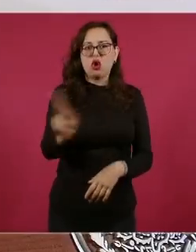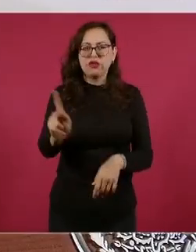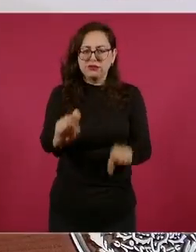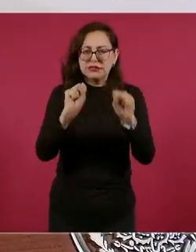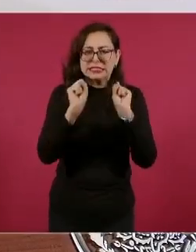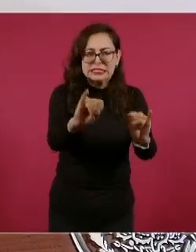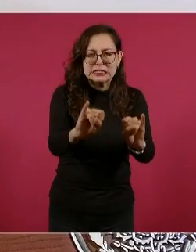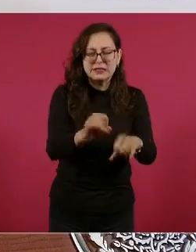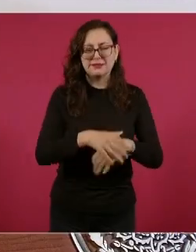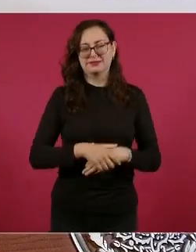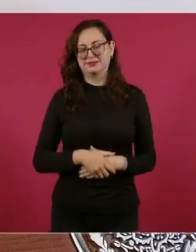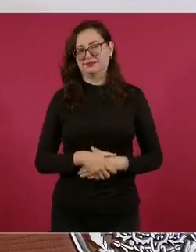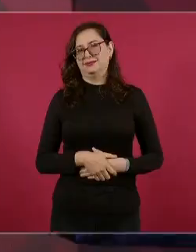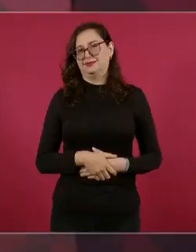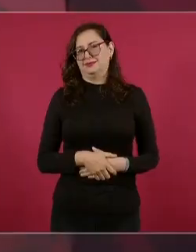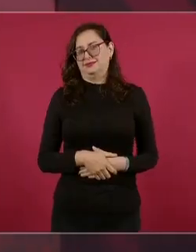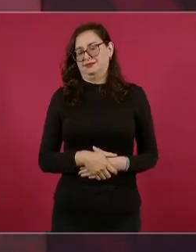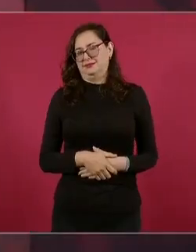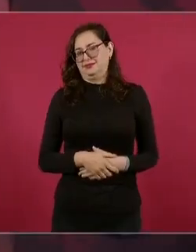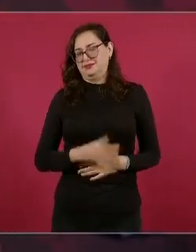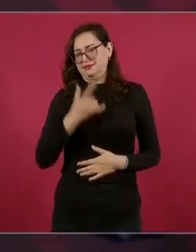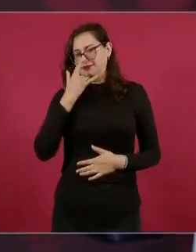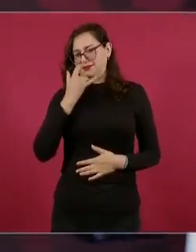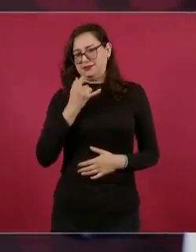Imagínense ustedes, 500 diputados,